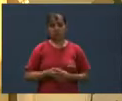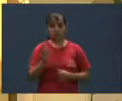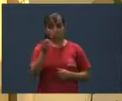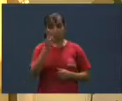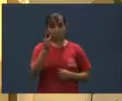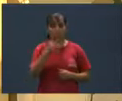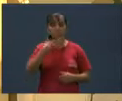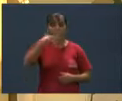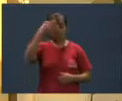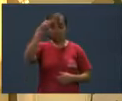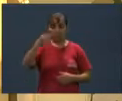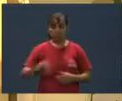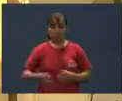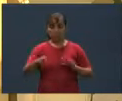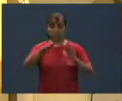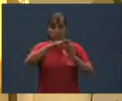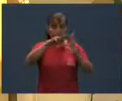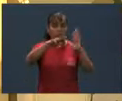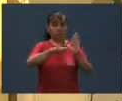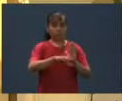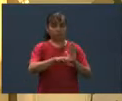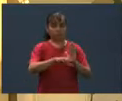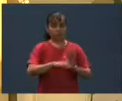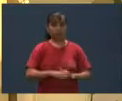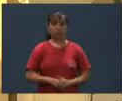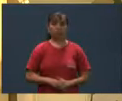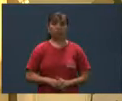primero, cumplir los mandamientos